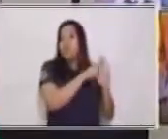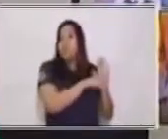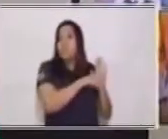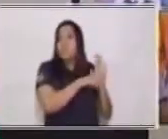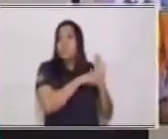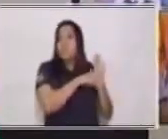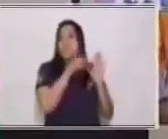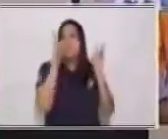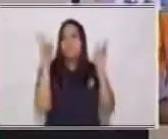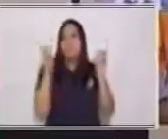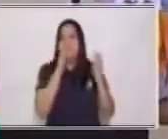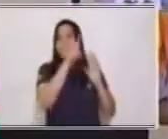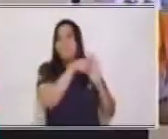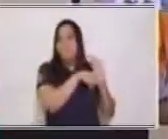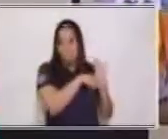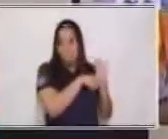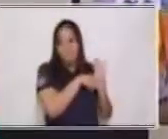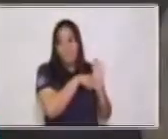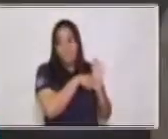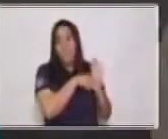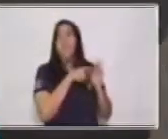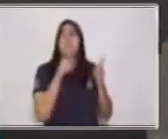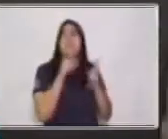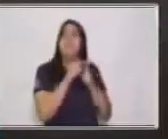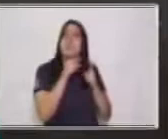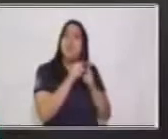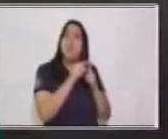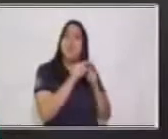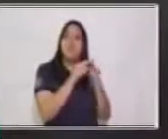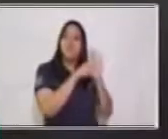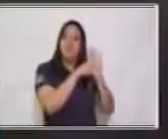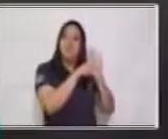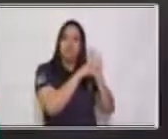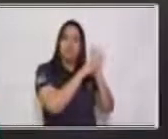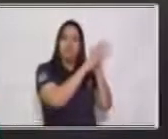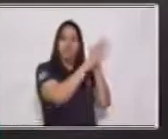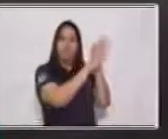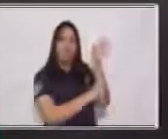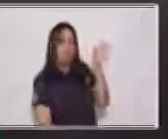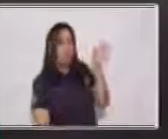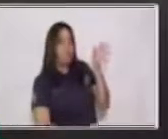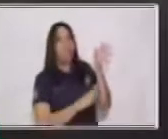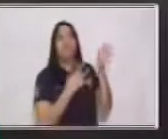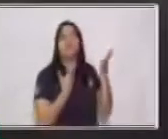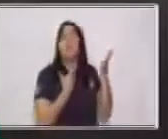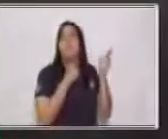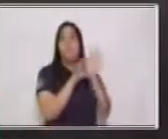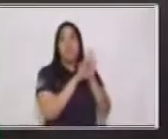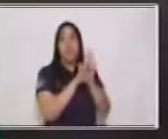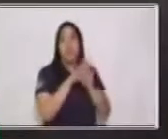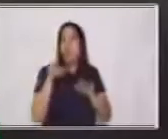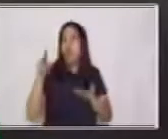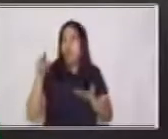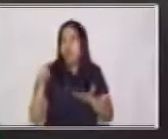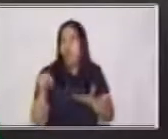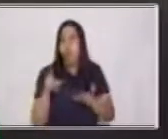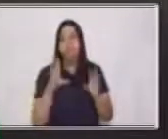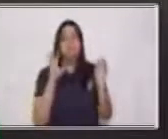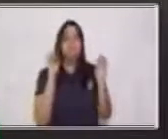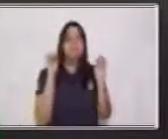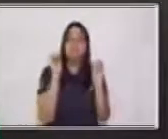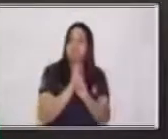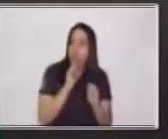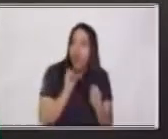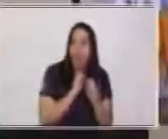negativas. Y las palabras que utilizamos para escribir estas oraciones son no, nada,